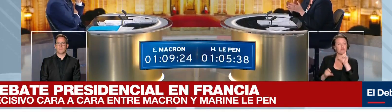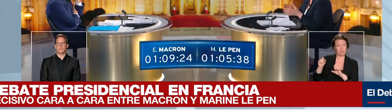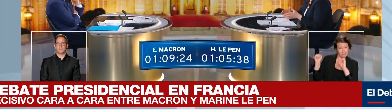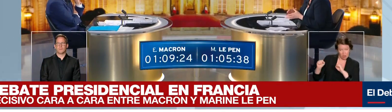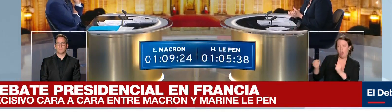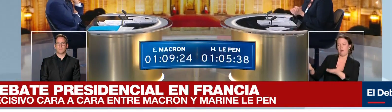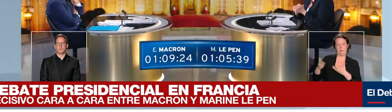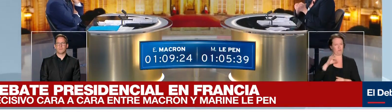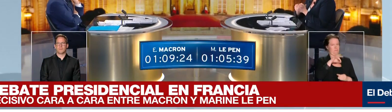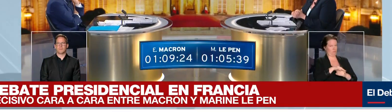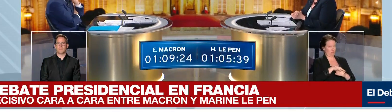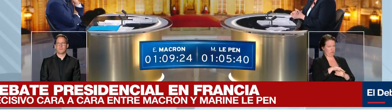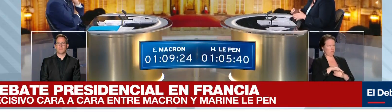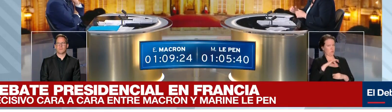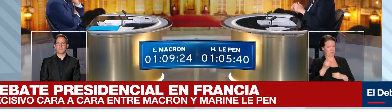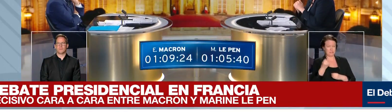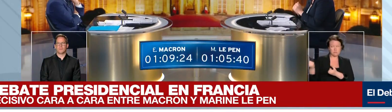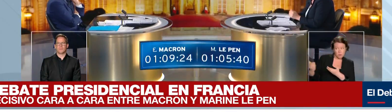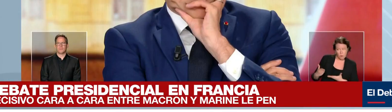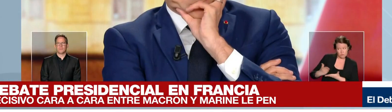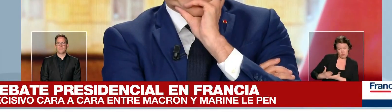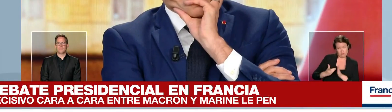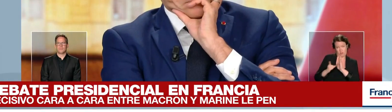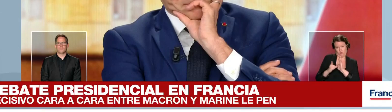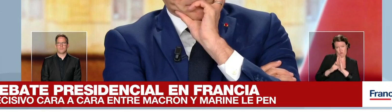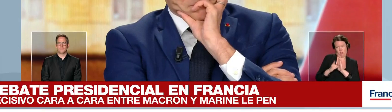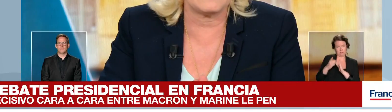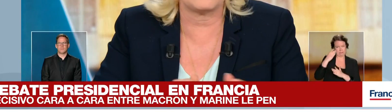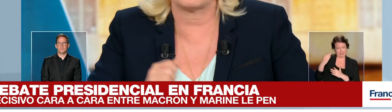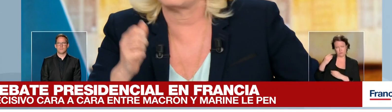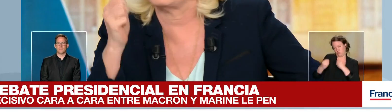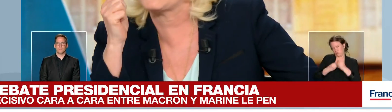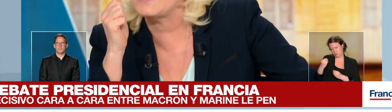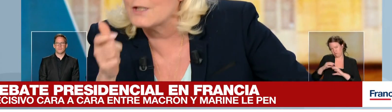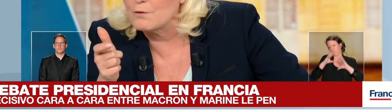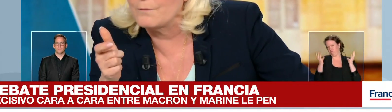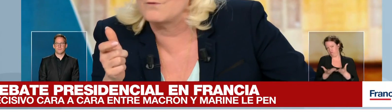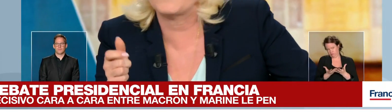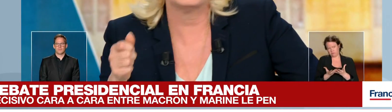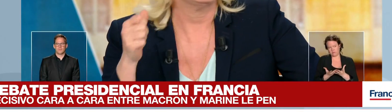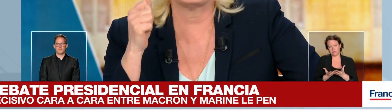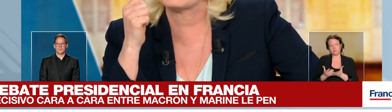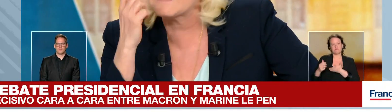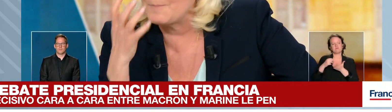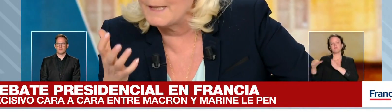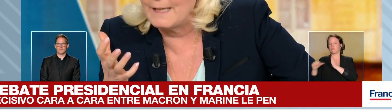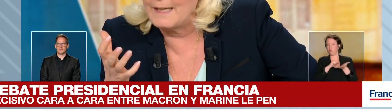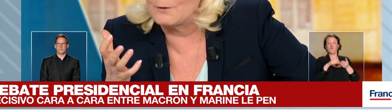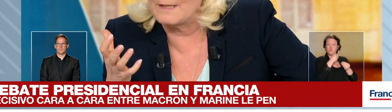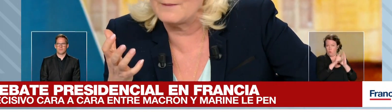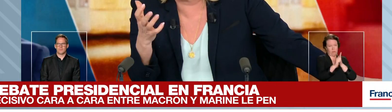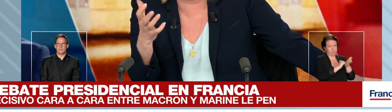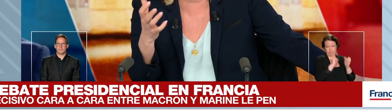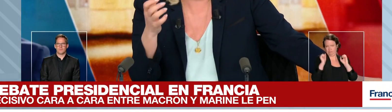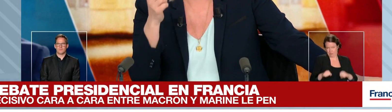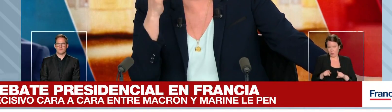franceses la derogación de una ley o someter al pueblo francés un proyecto de ley. Con estos referendos lo dijeron